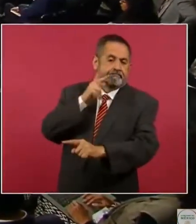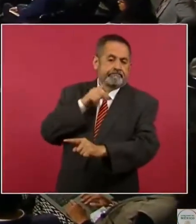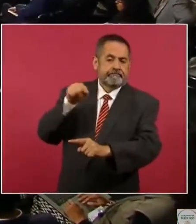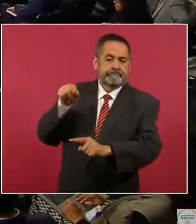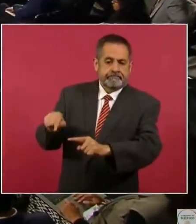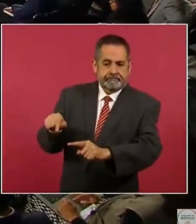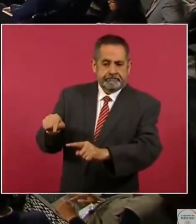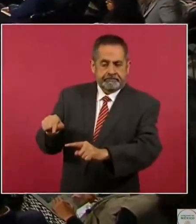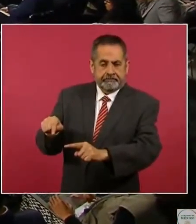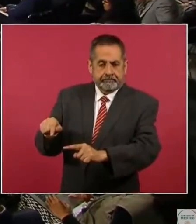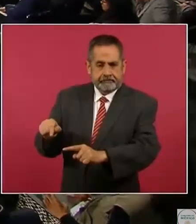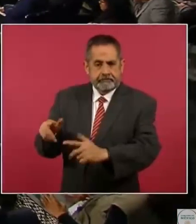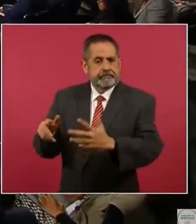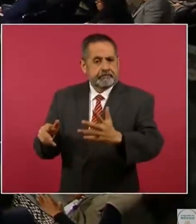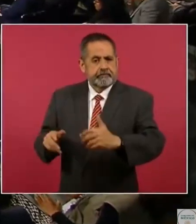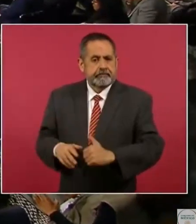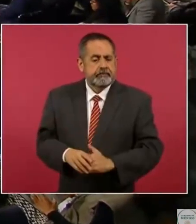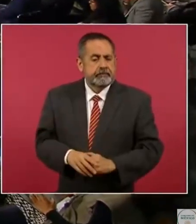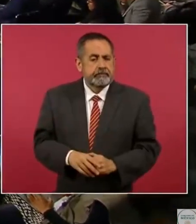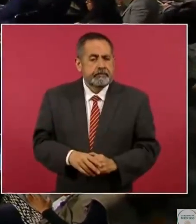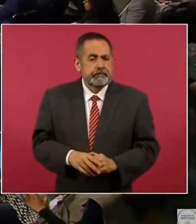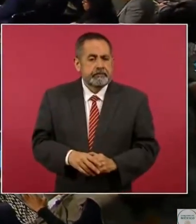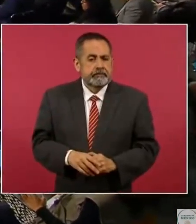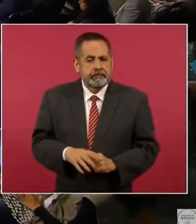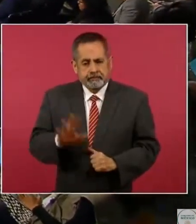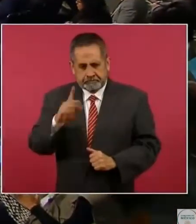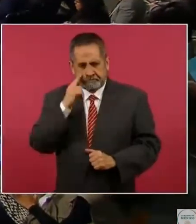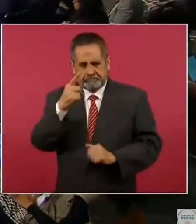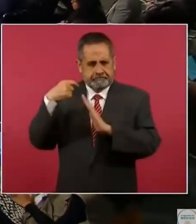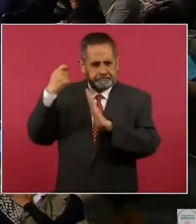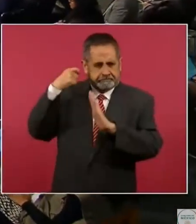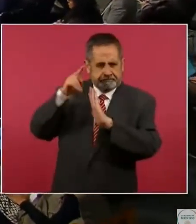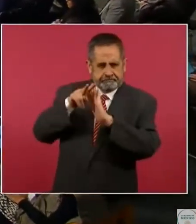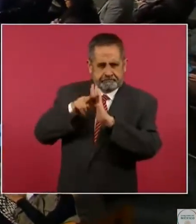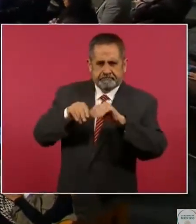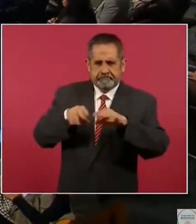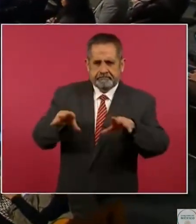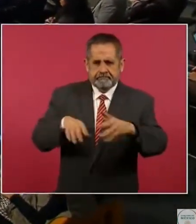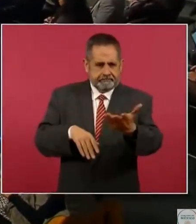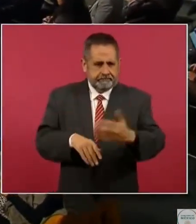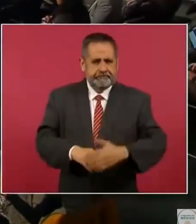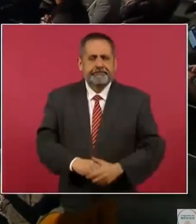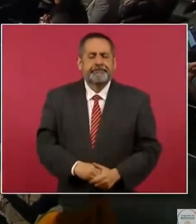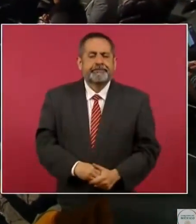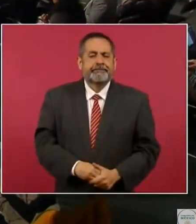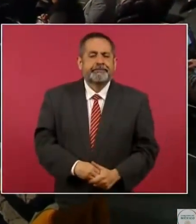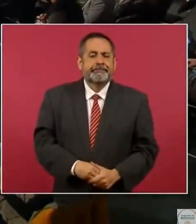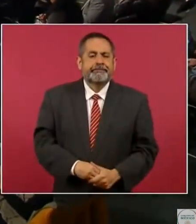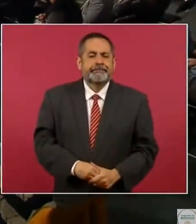requerimos. En tanto, vemos estos dos videos que nos faltan.